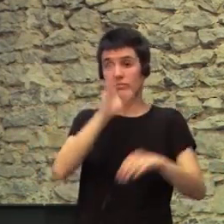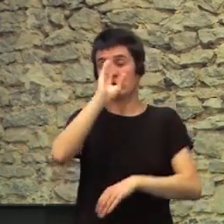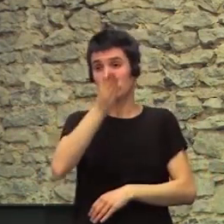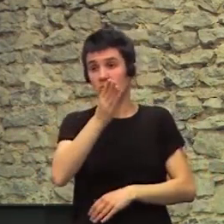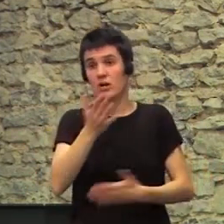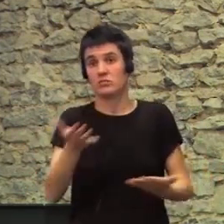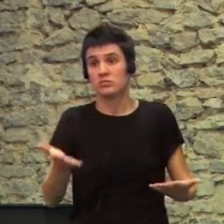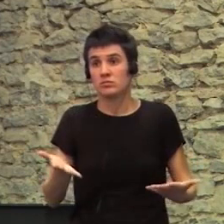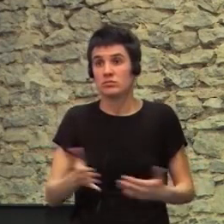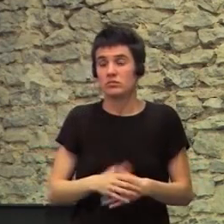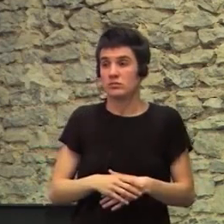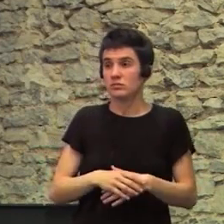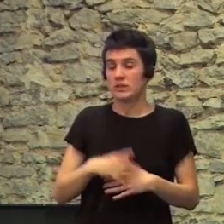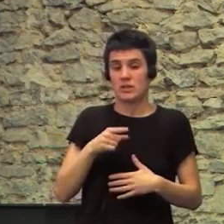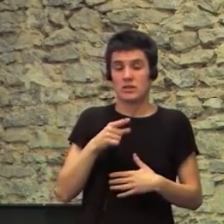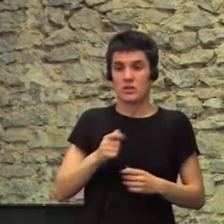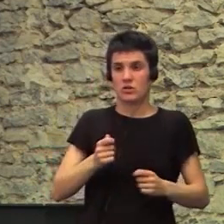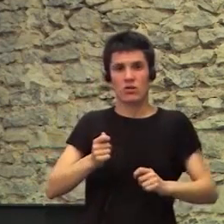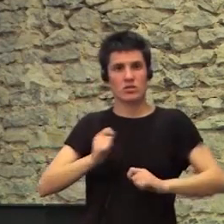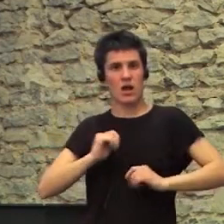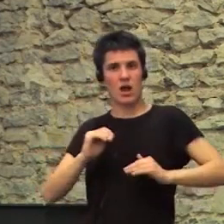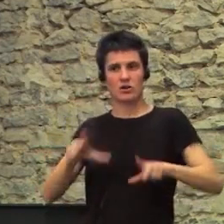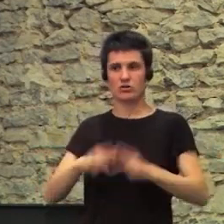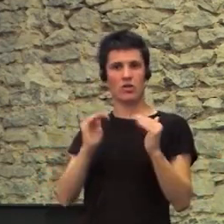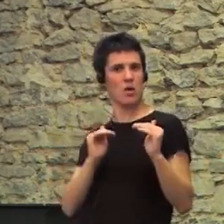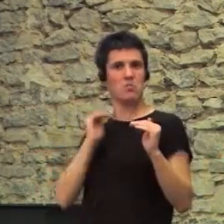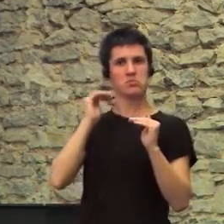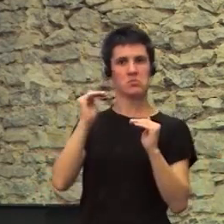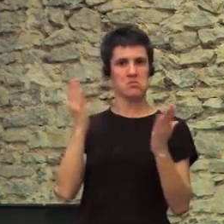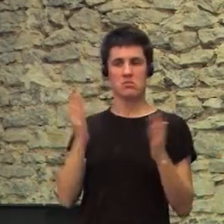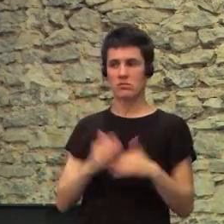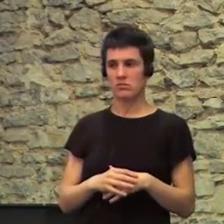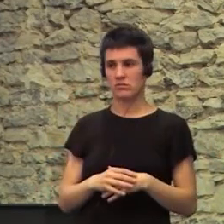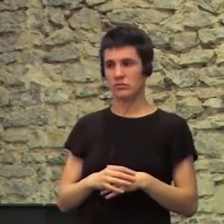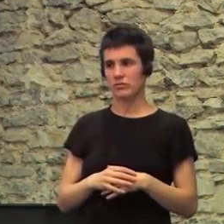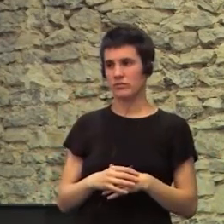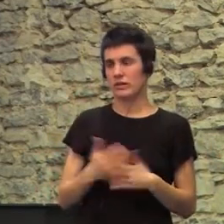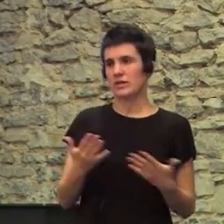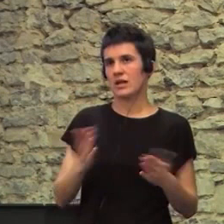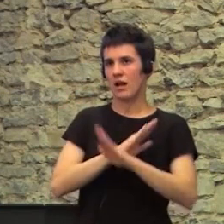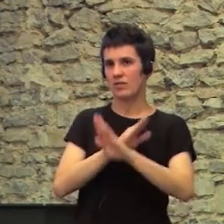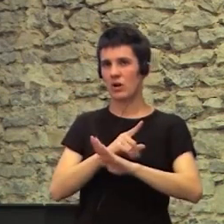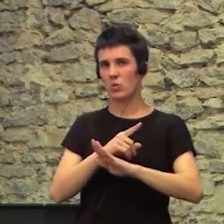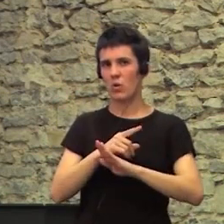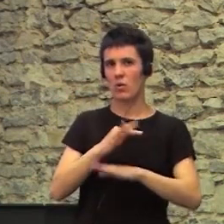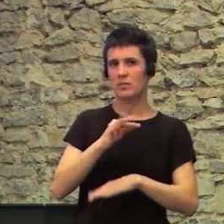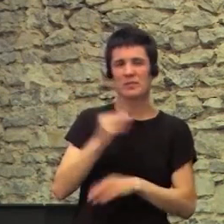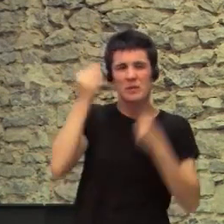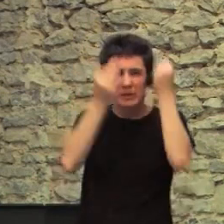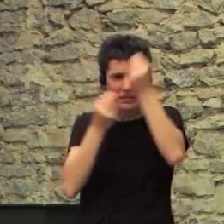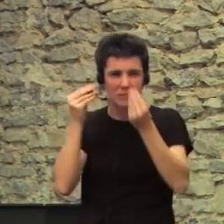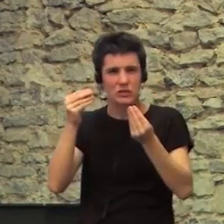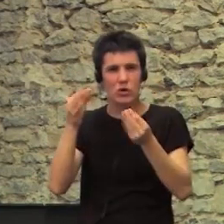heterosexuales, y que todo eso te va a dar un lugar en la sociedad. Digamos que esa lógica la